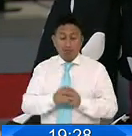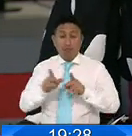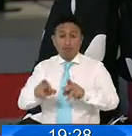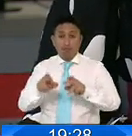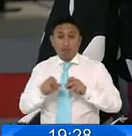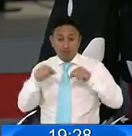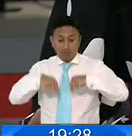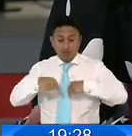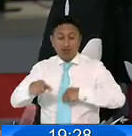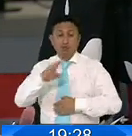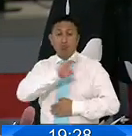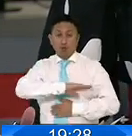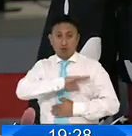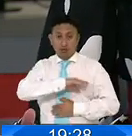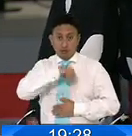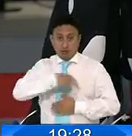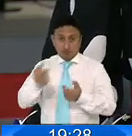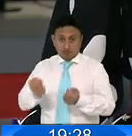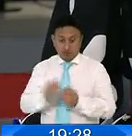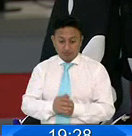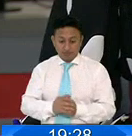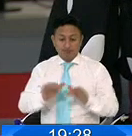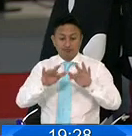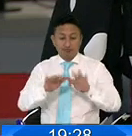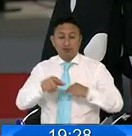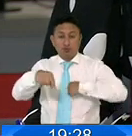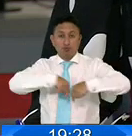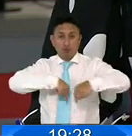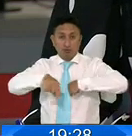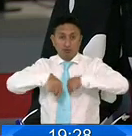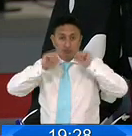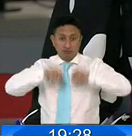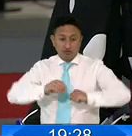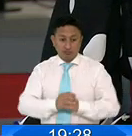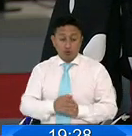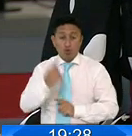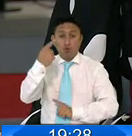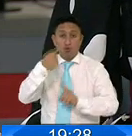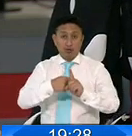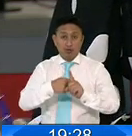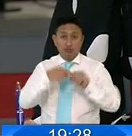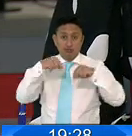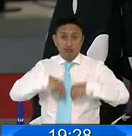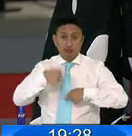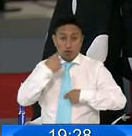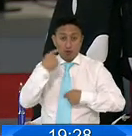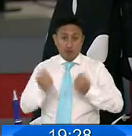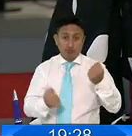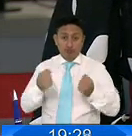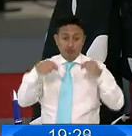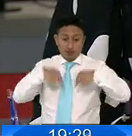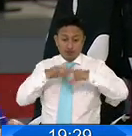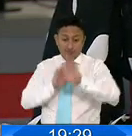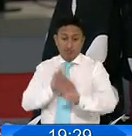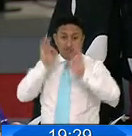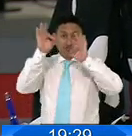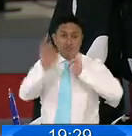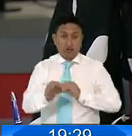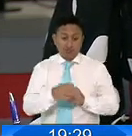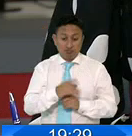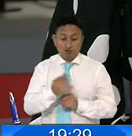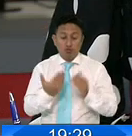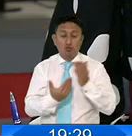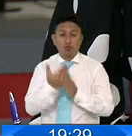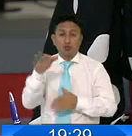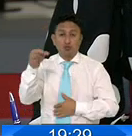los municipios. En el caso de Quito, la Secretaría de Movilidad concederá 1 mes para que los conductores puedan canjear y acceder a un